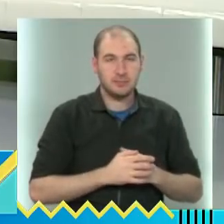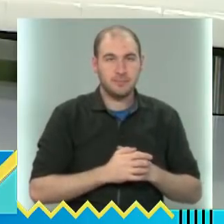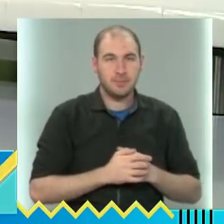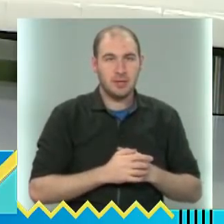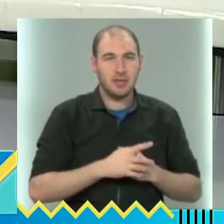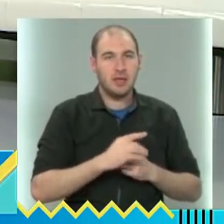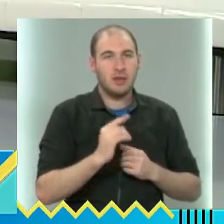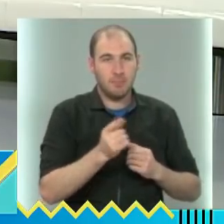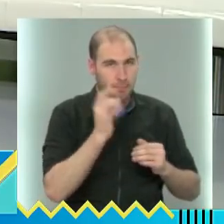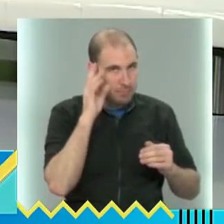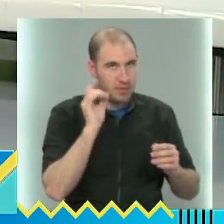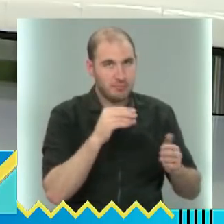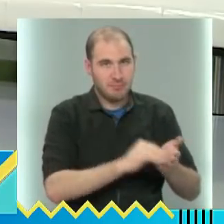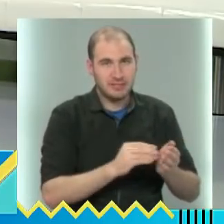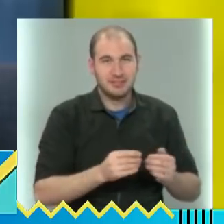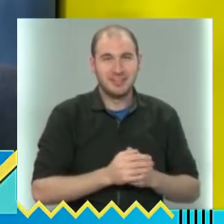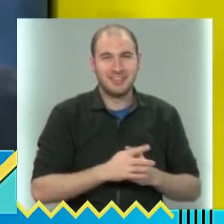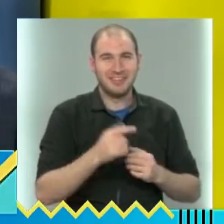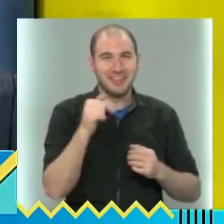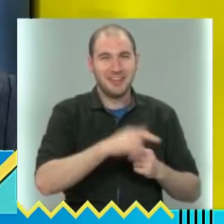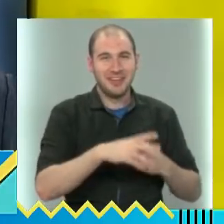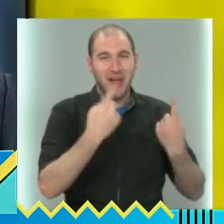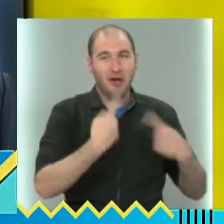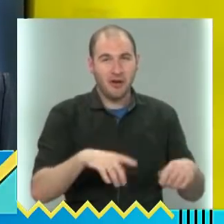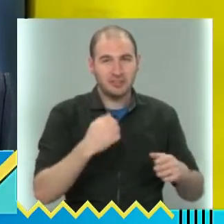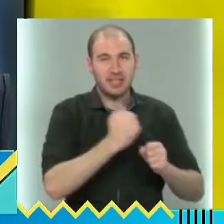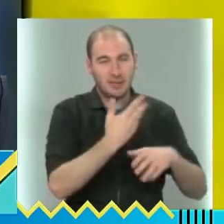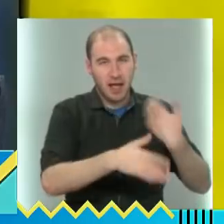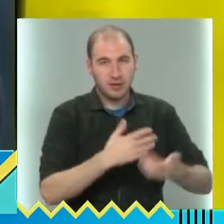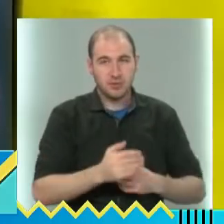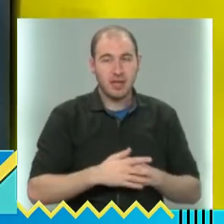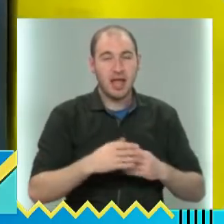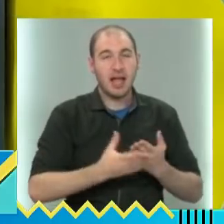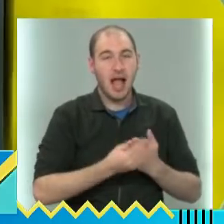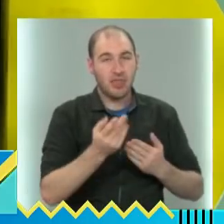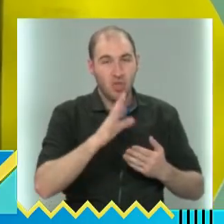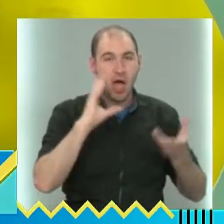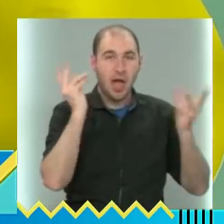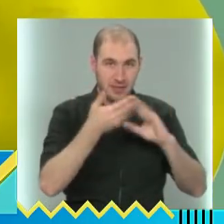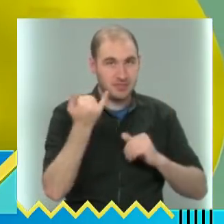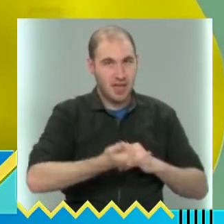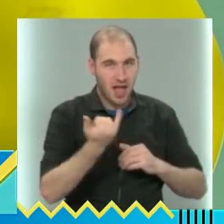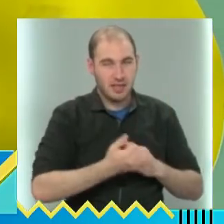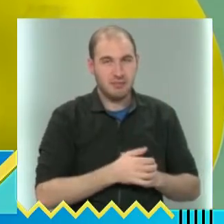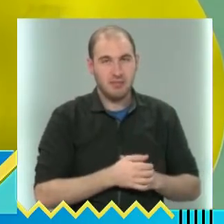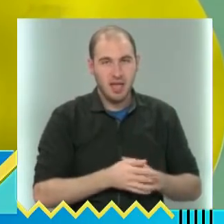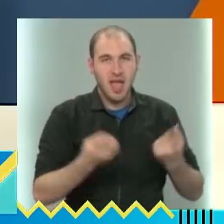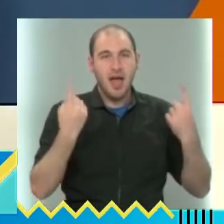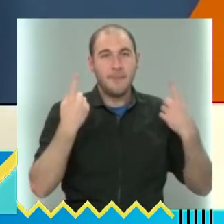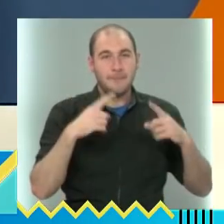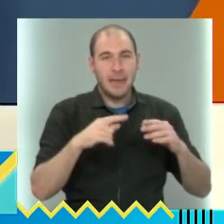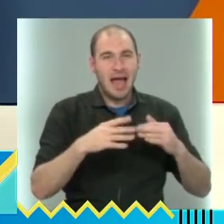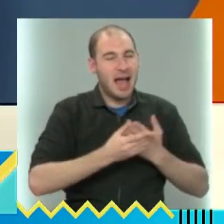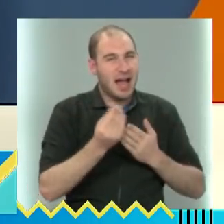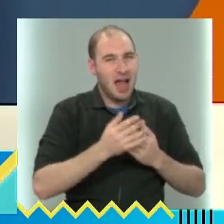nosotros estamos viendo es que este tipo de actividad, si bien tiene un costo ambiental, lo tiene, no es